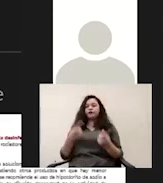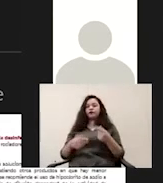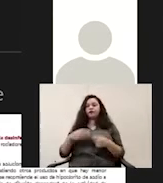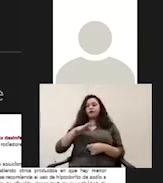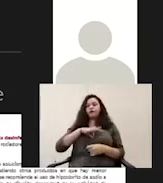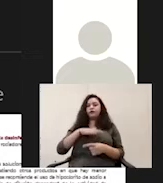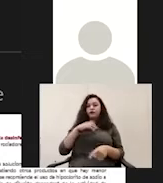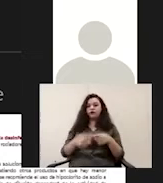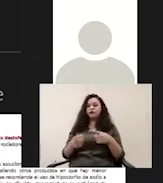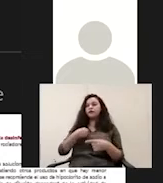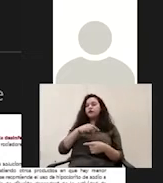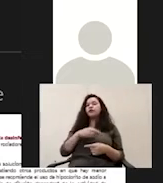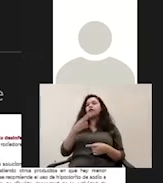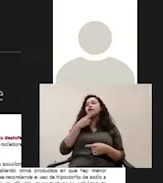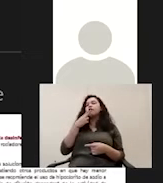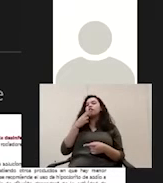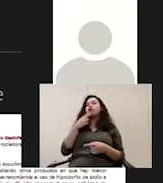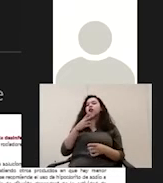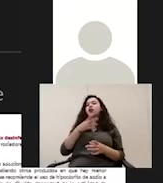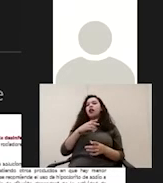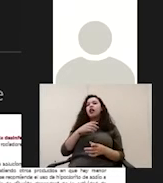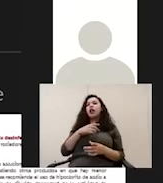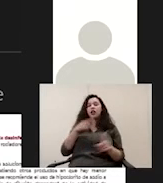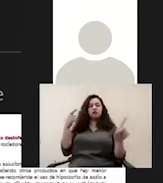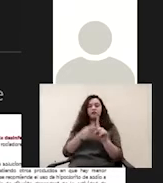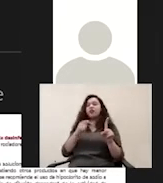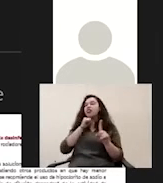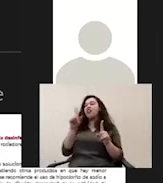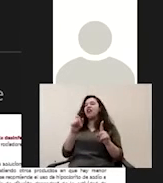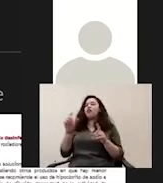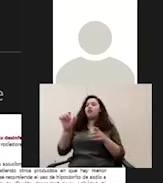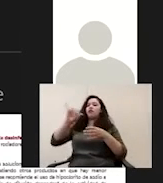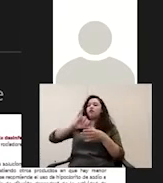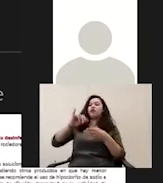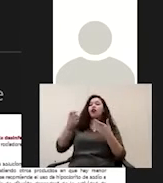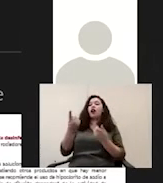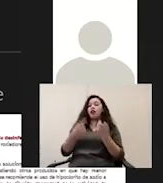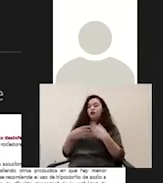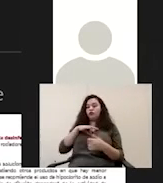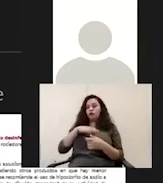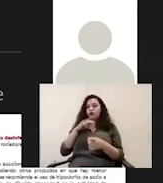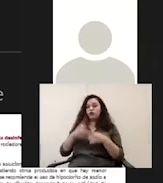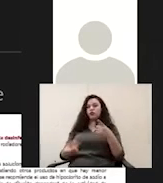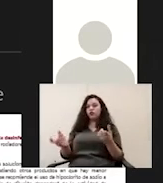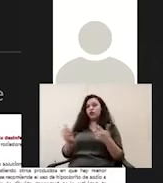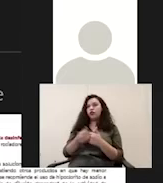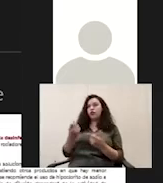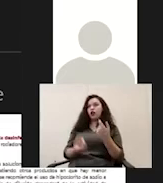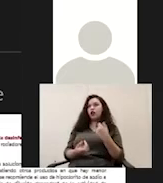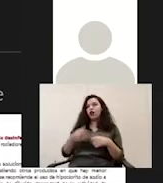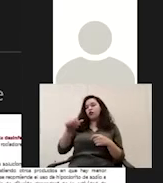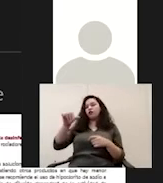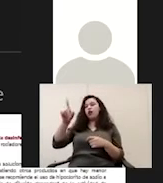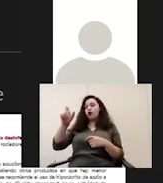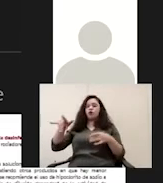se utilizan directamente sin dilución. Hay desinfectantes que se tienen que utilizar con alguna dilución de